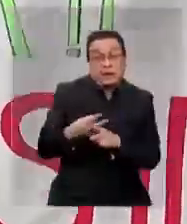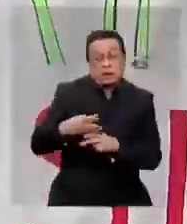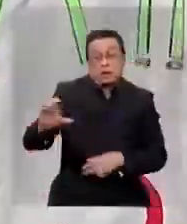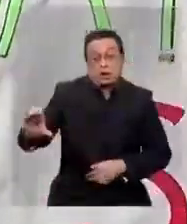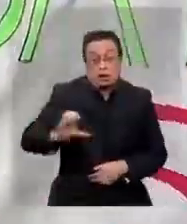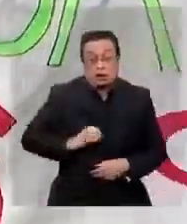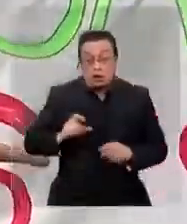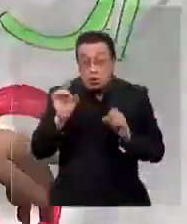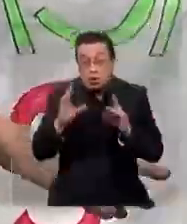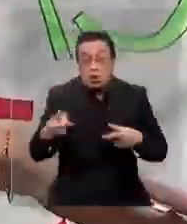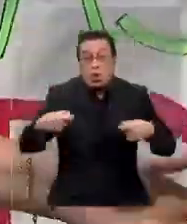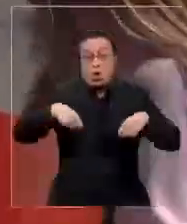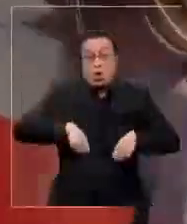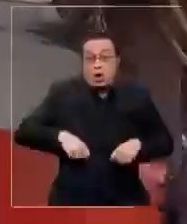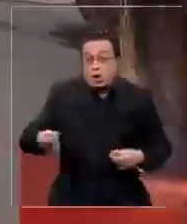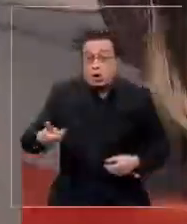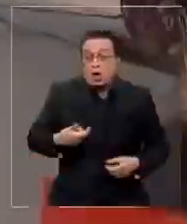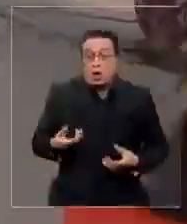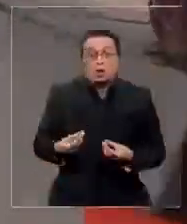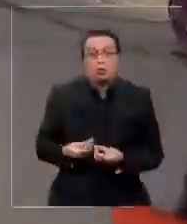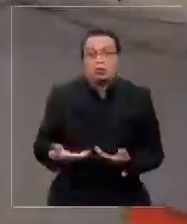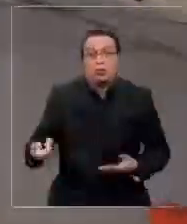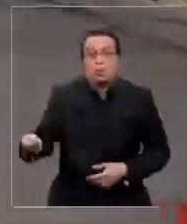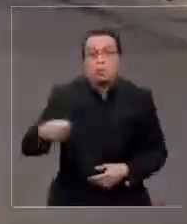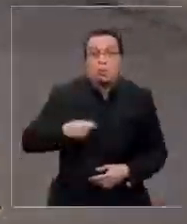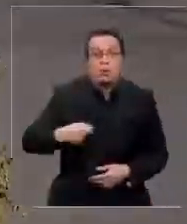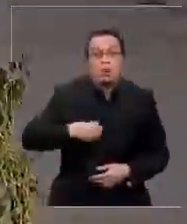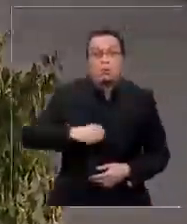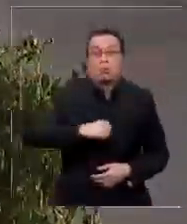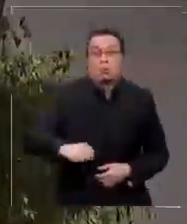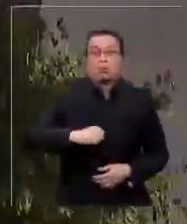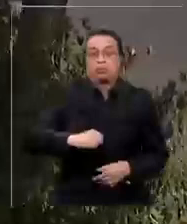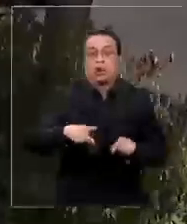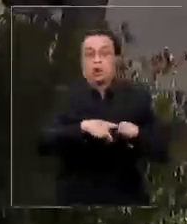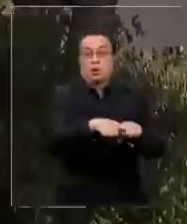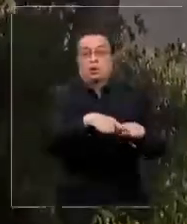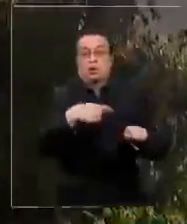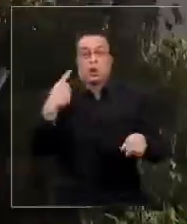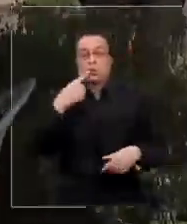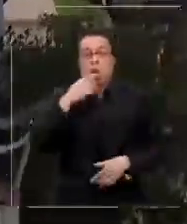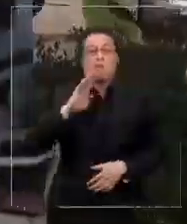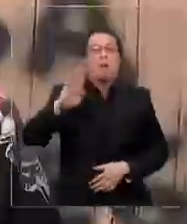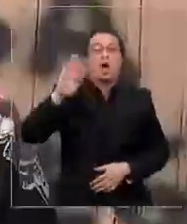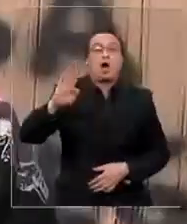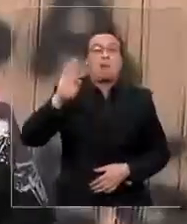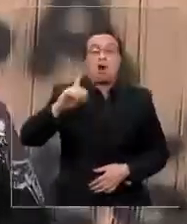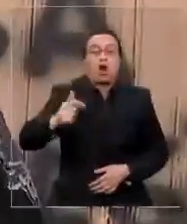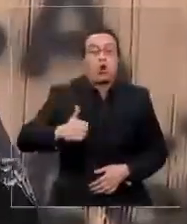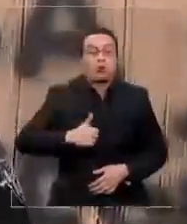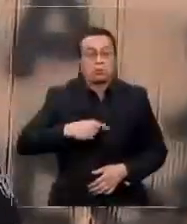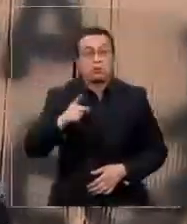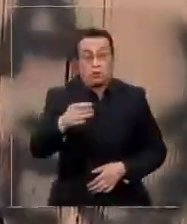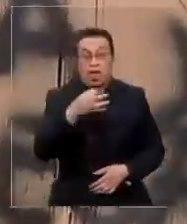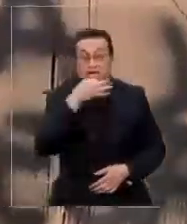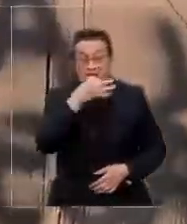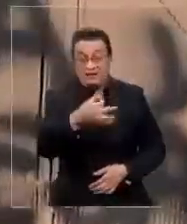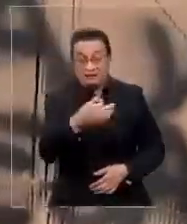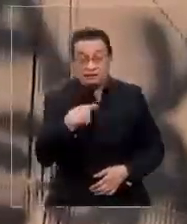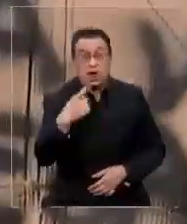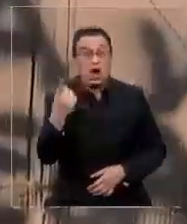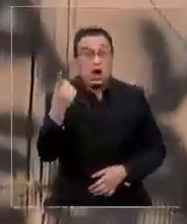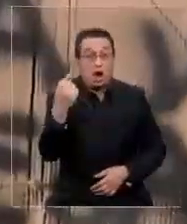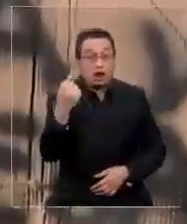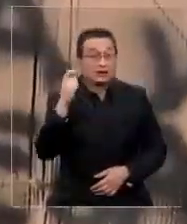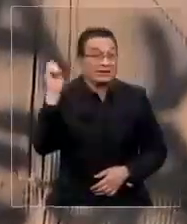son sus únicos ingresos pero asegura que no le pagan en una larga historia de promesas sin cumplir porque él me quedo de entregar el día